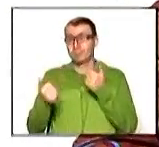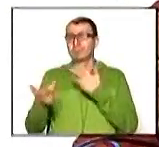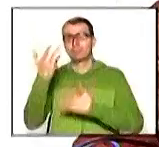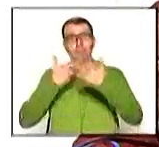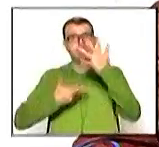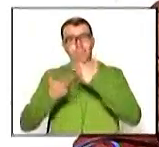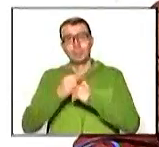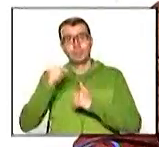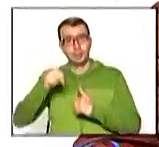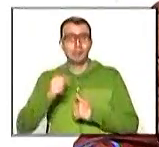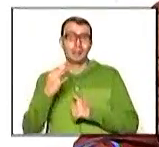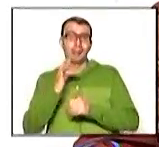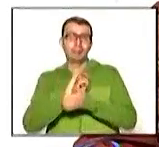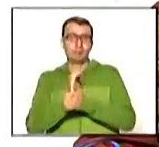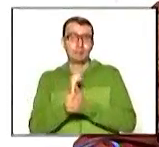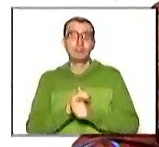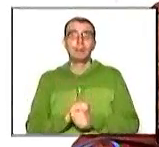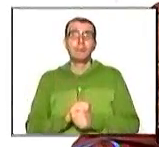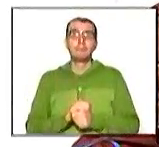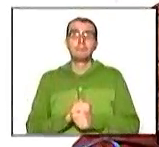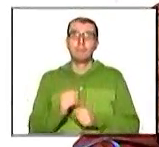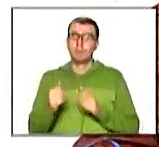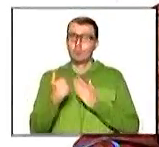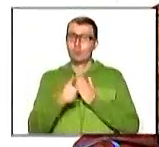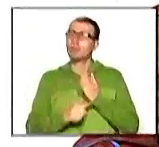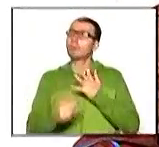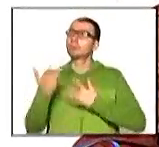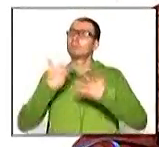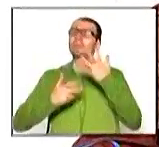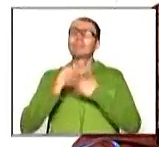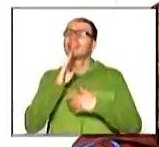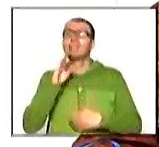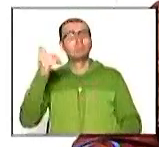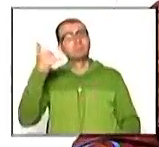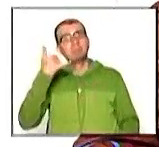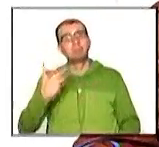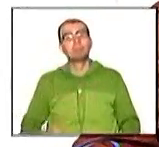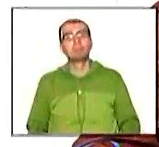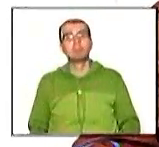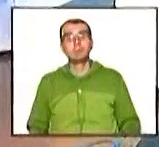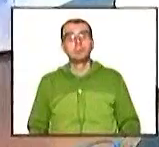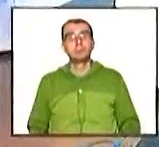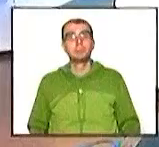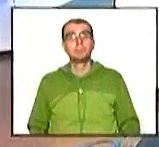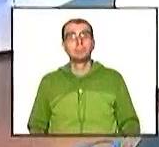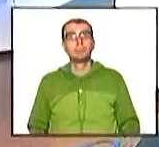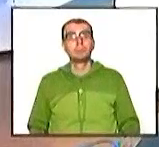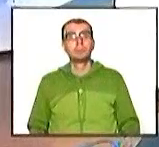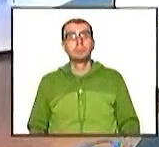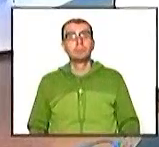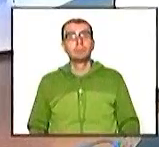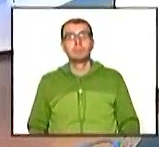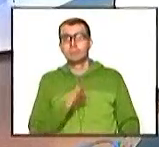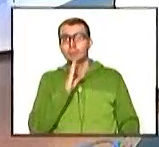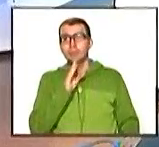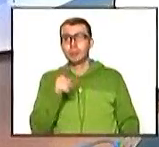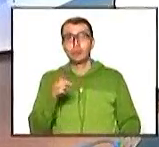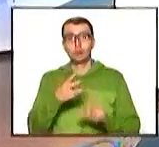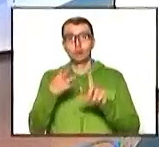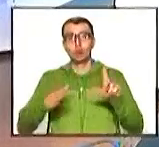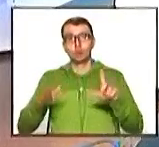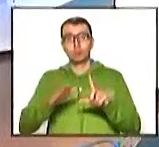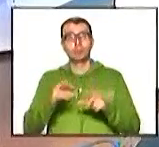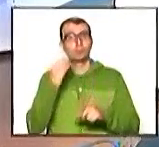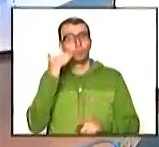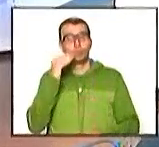con la televisión y sobre todo con este tipo de programas. ¿Quién está ahora? ¿Quién está al aire? Dos Quebradas,